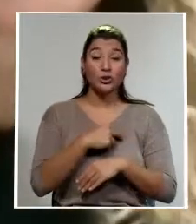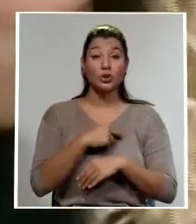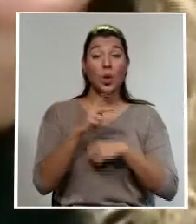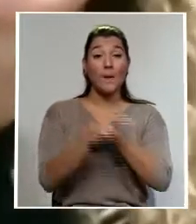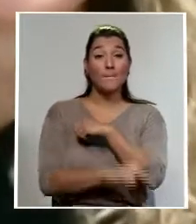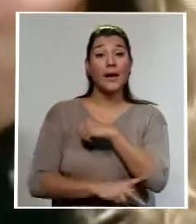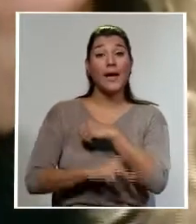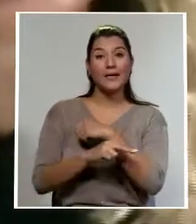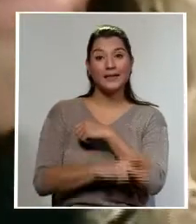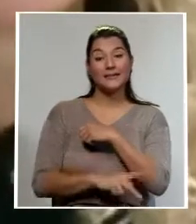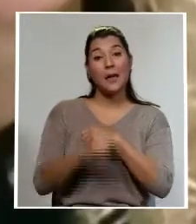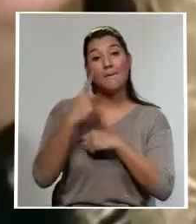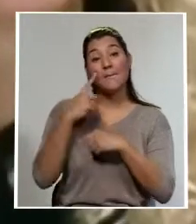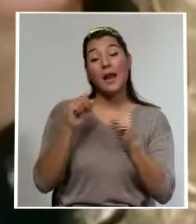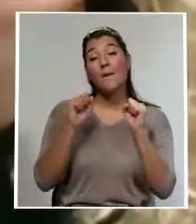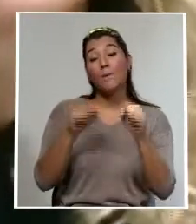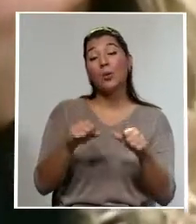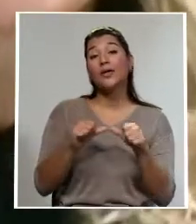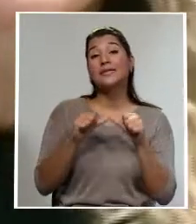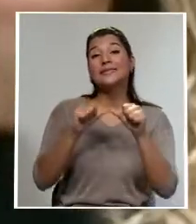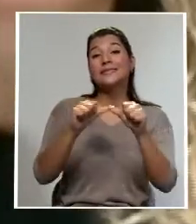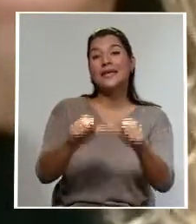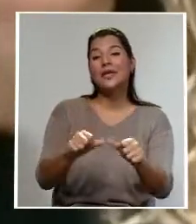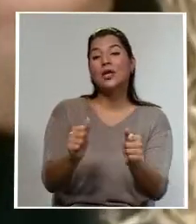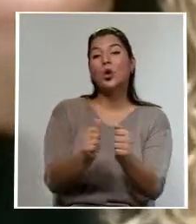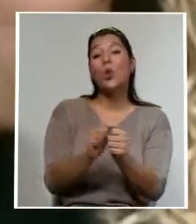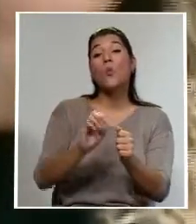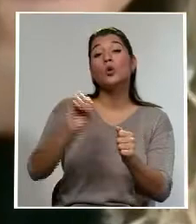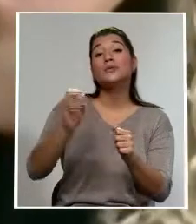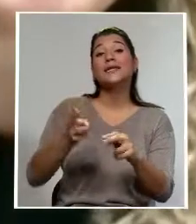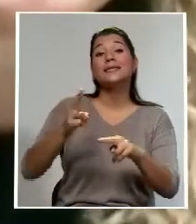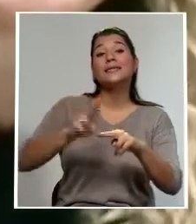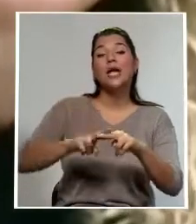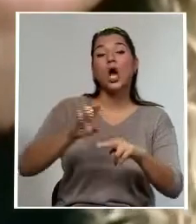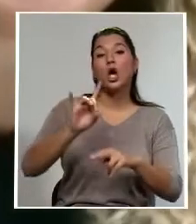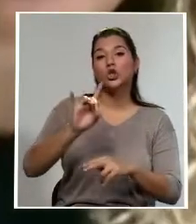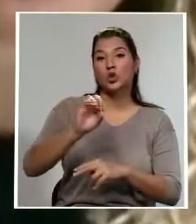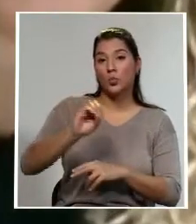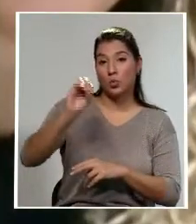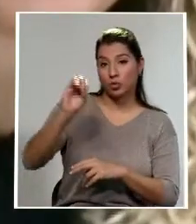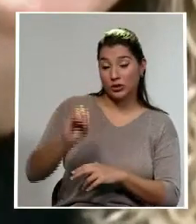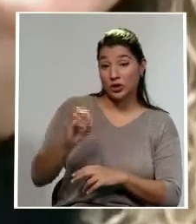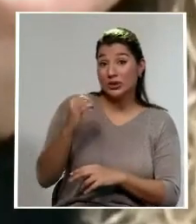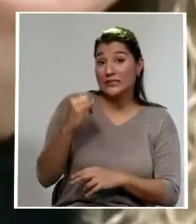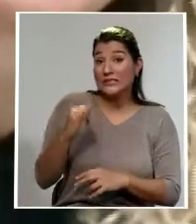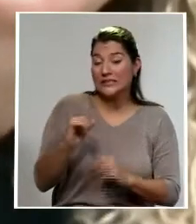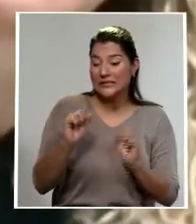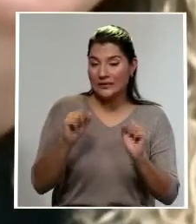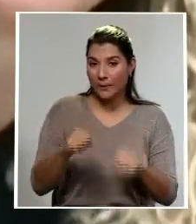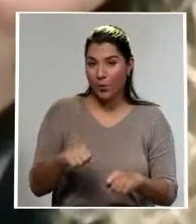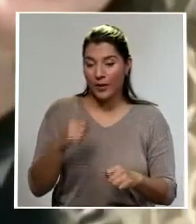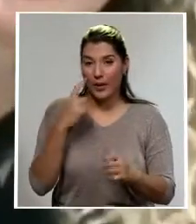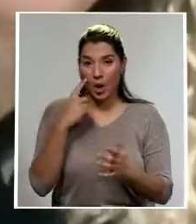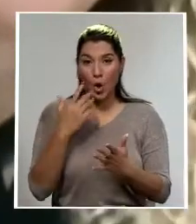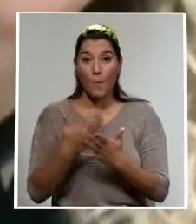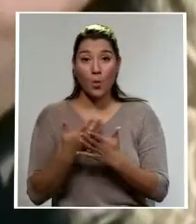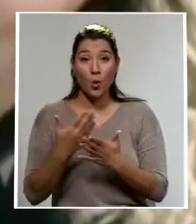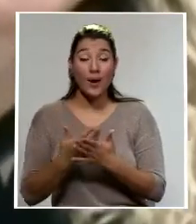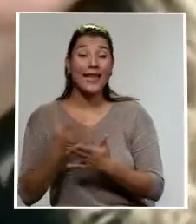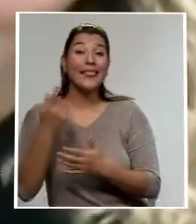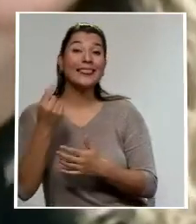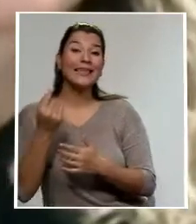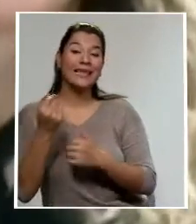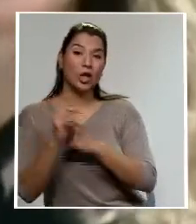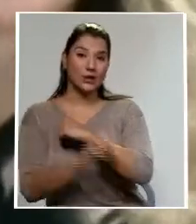única y sostenida de un 8%, toda vez que se pueda comprobar que el recurso es extranjero,